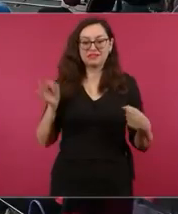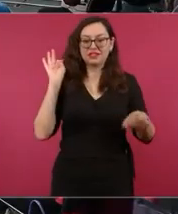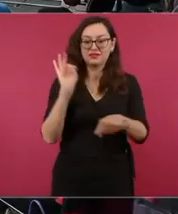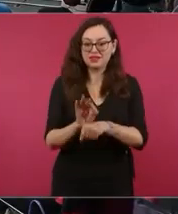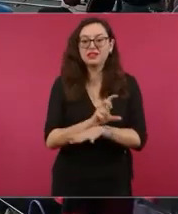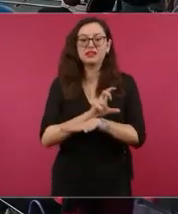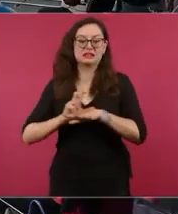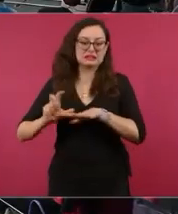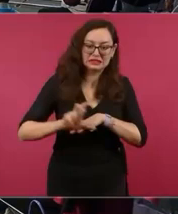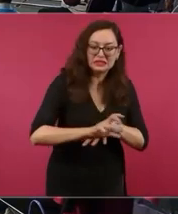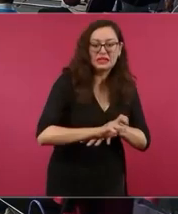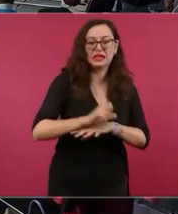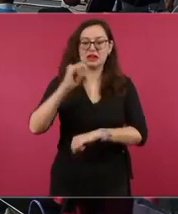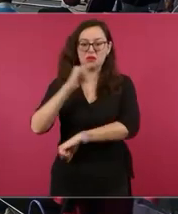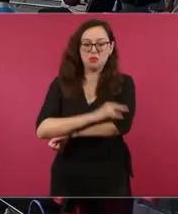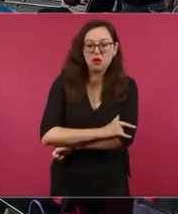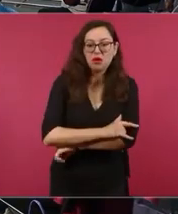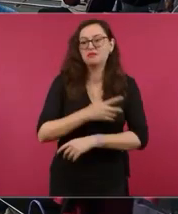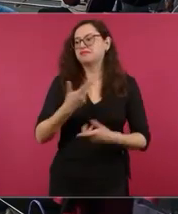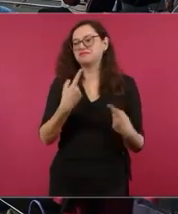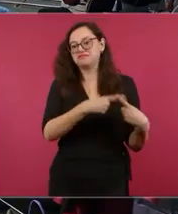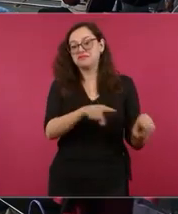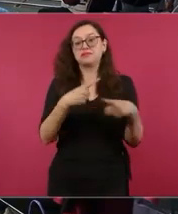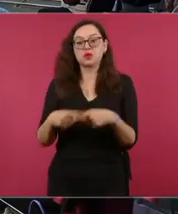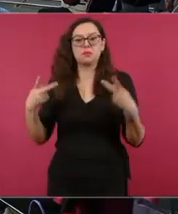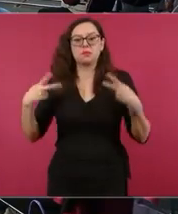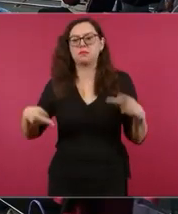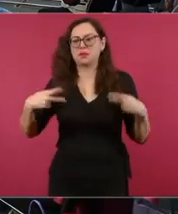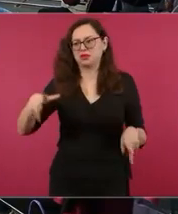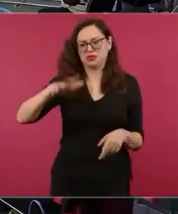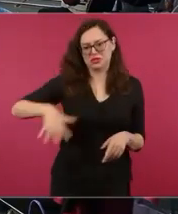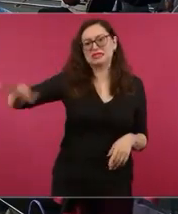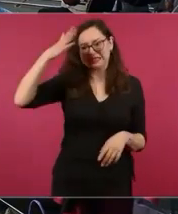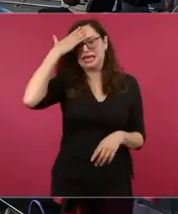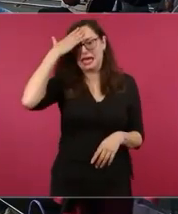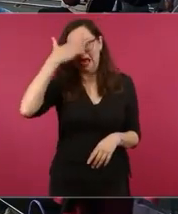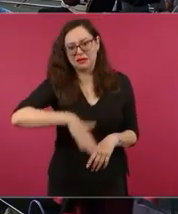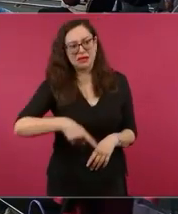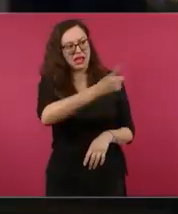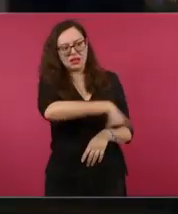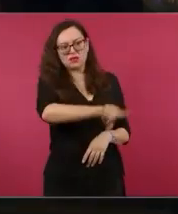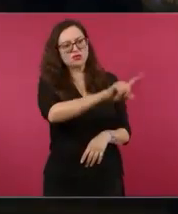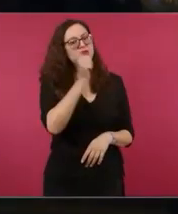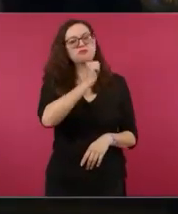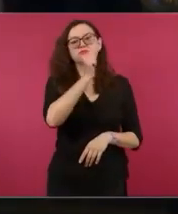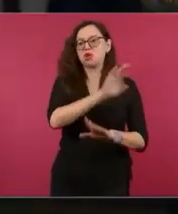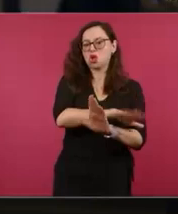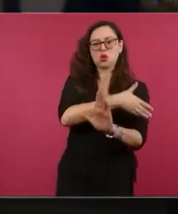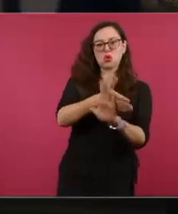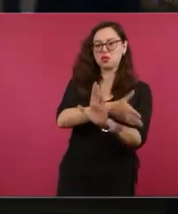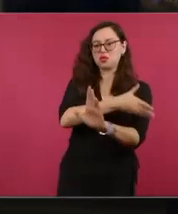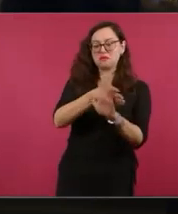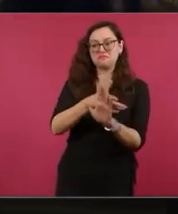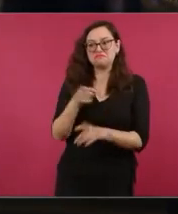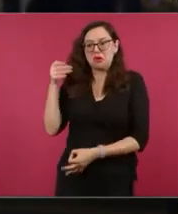etcétera. Pues la gente sabe a todo lo que se opusieron estos grupos de intereses creados. Ya en un tema